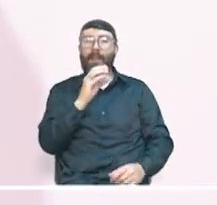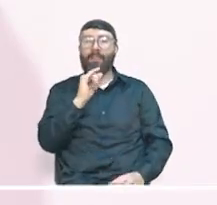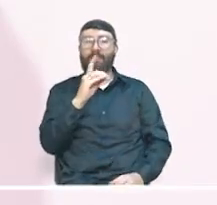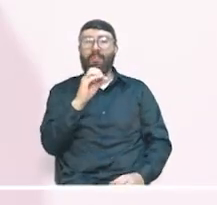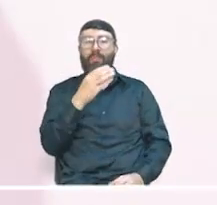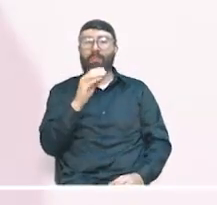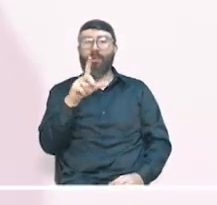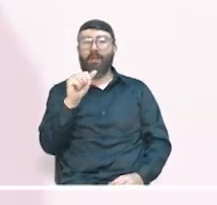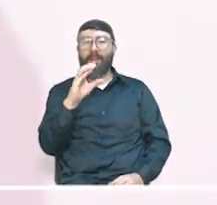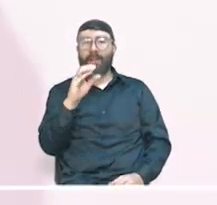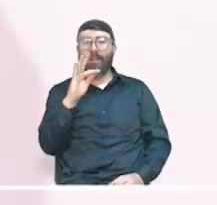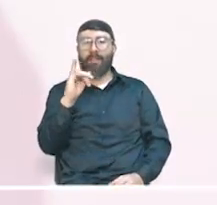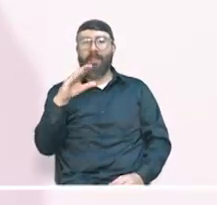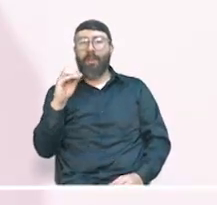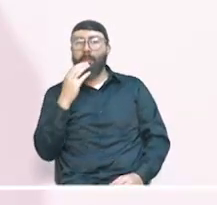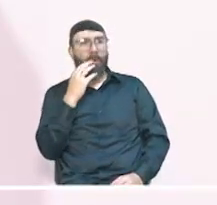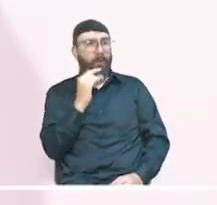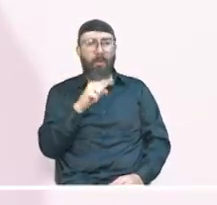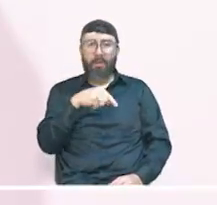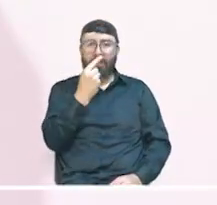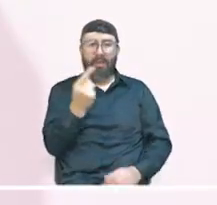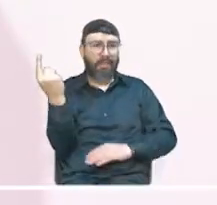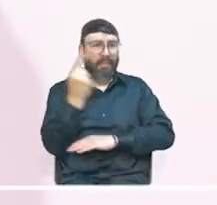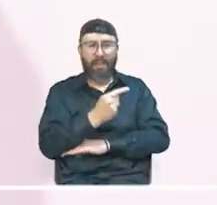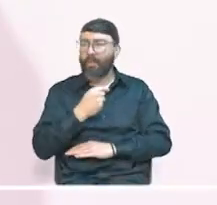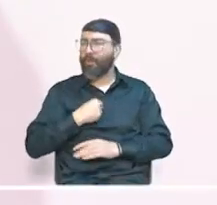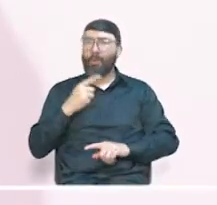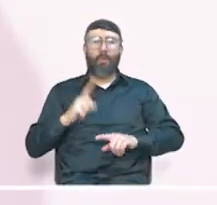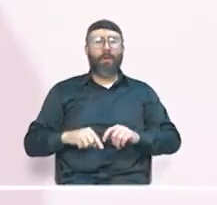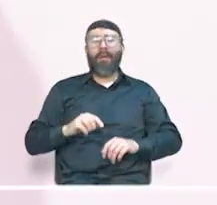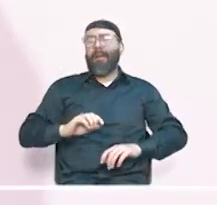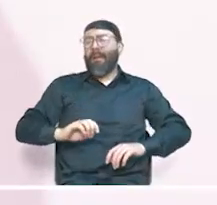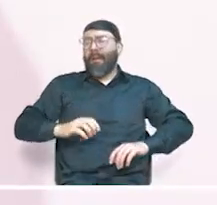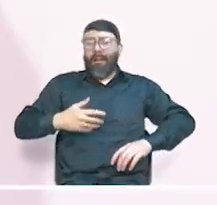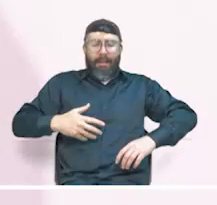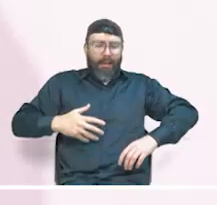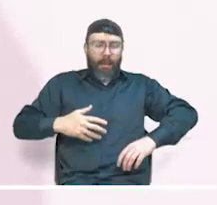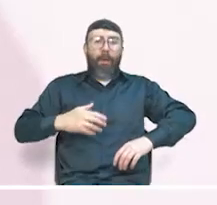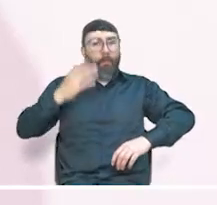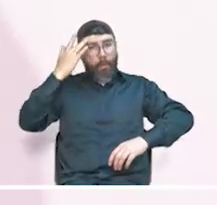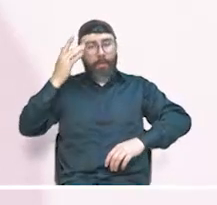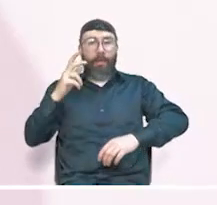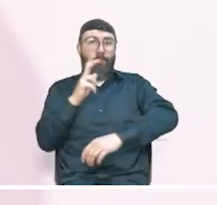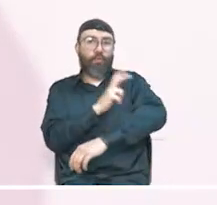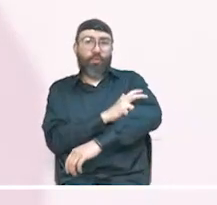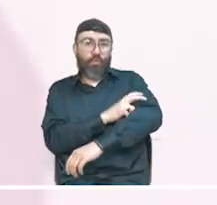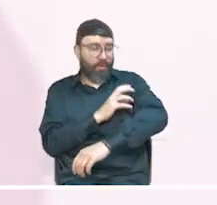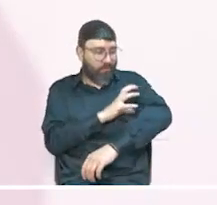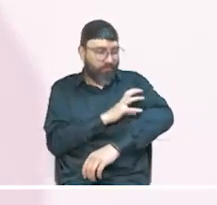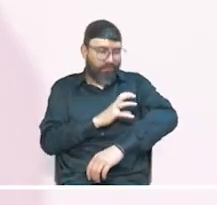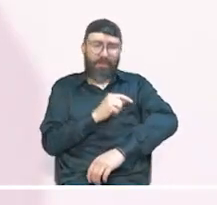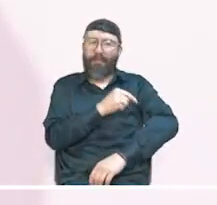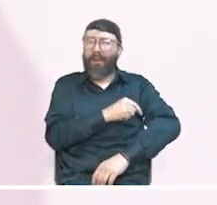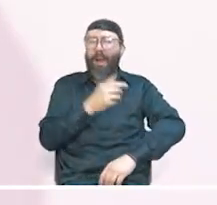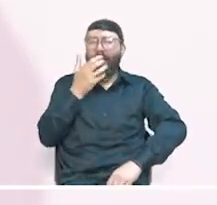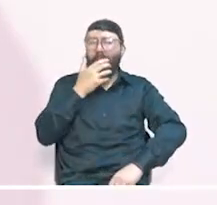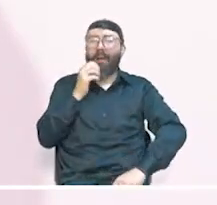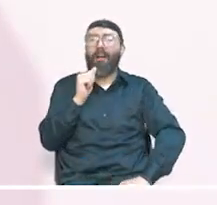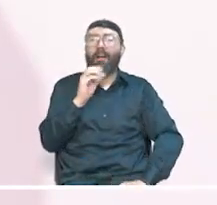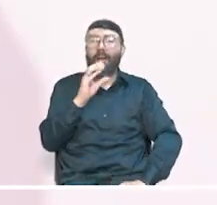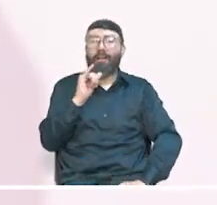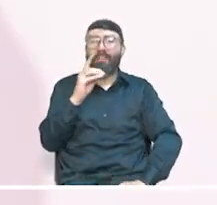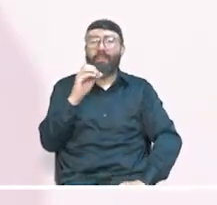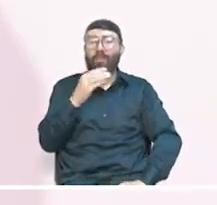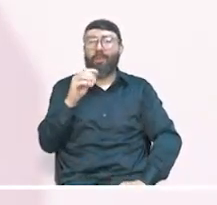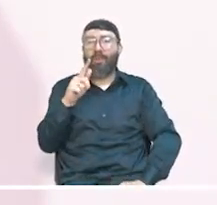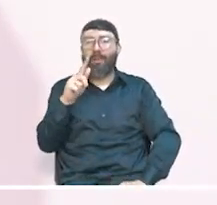al otro día cuando nos levantamos que no nos podemos ni mover, y es porque quedó acumulado en los musculitos, que lo hemos hablado también en una de las teorías respecto a la